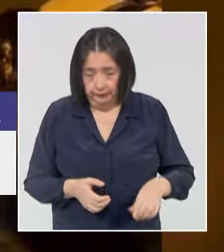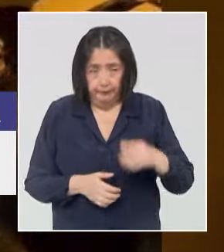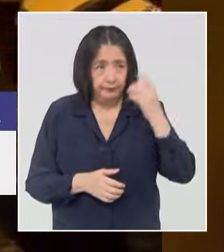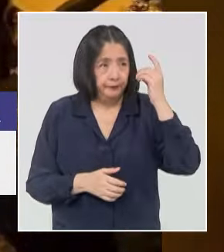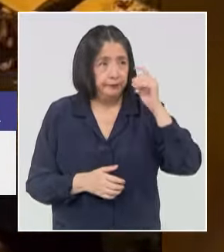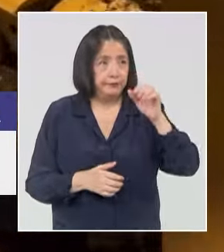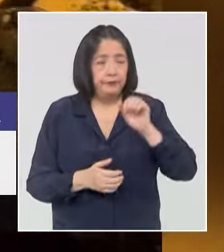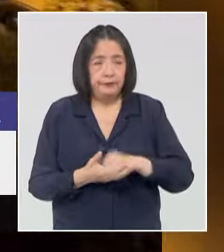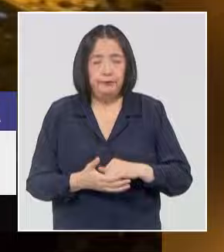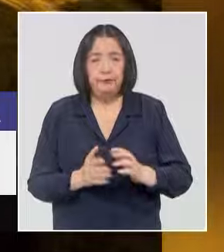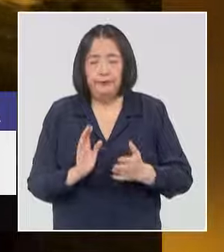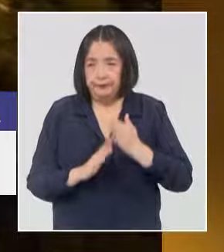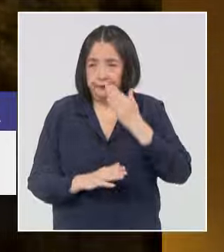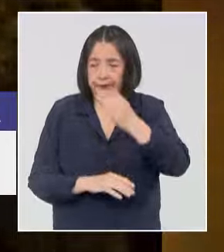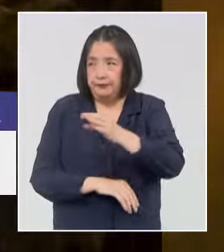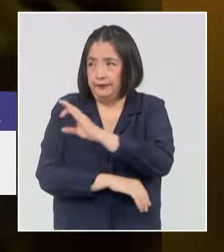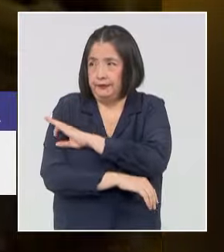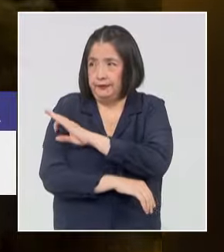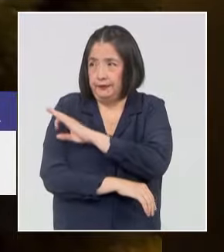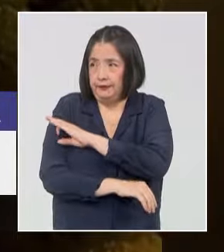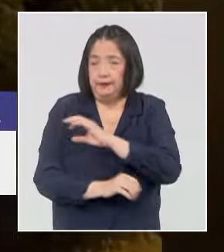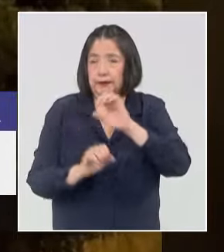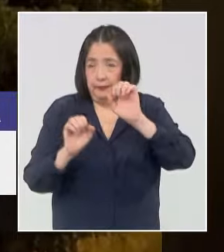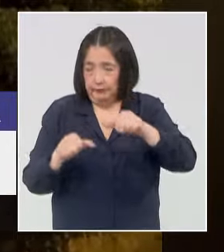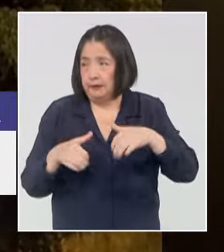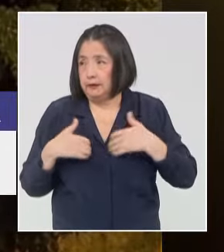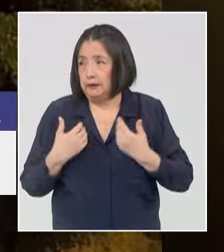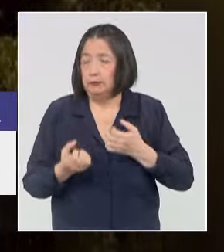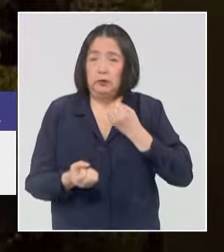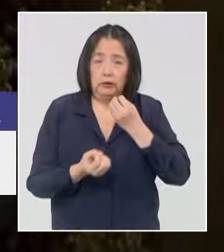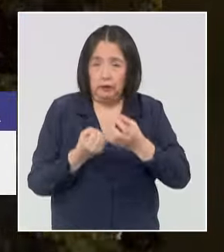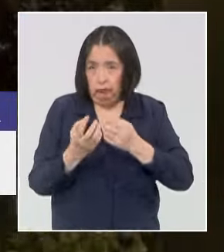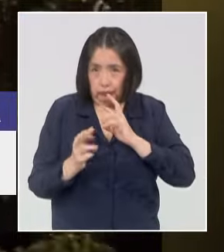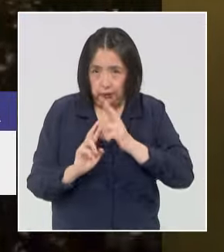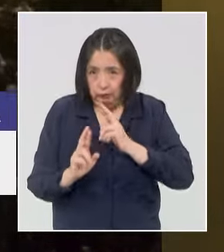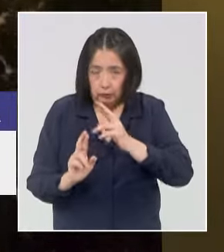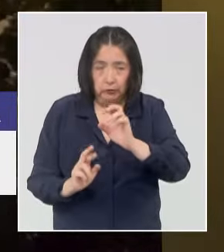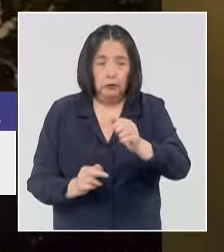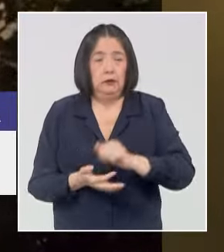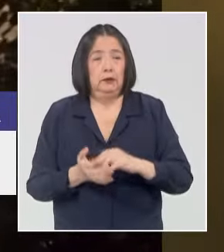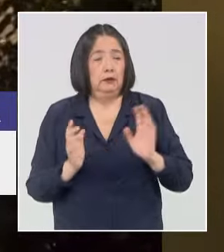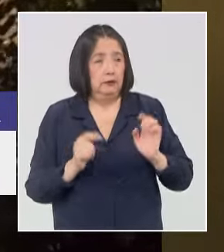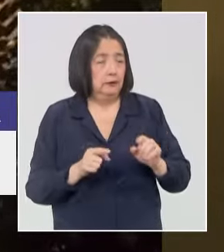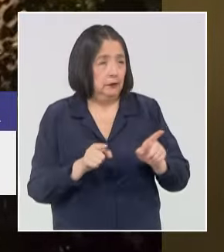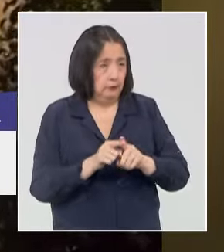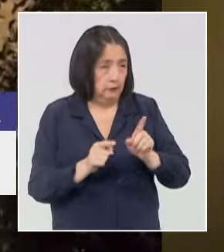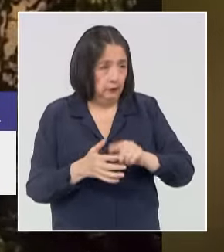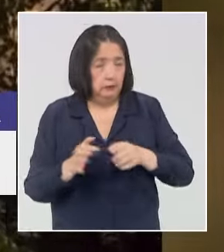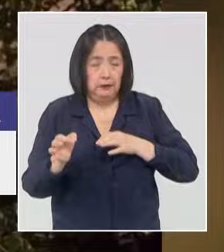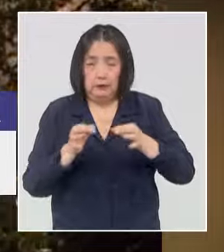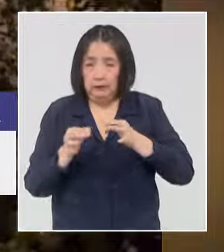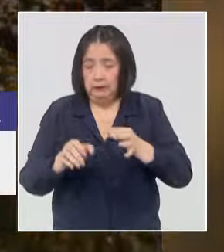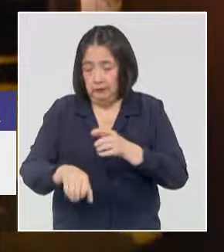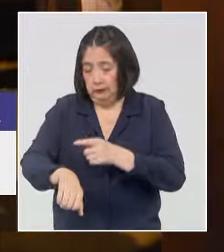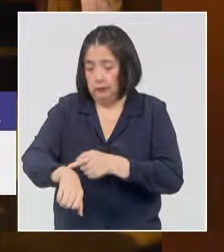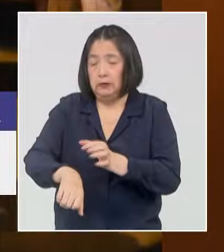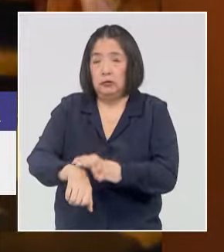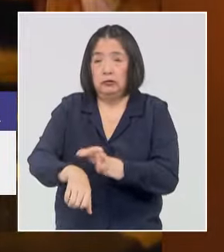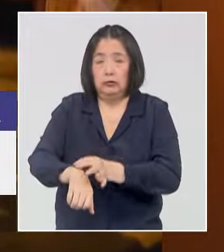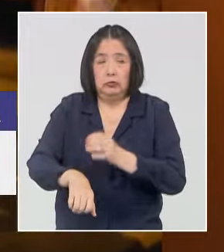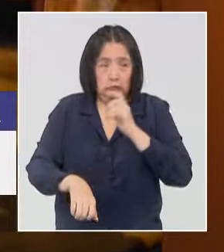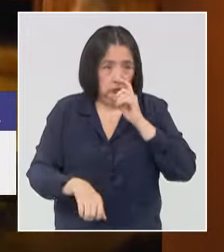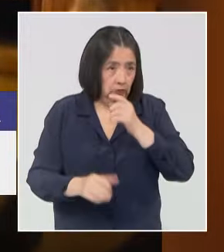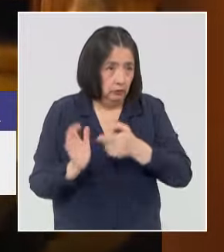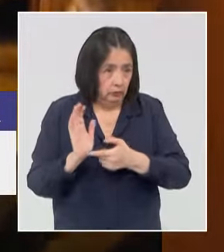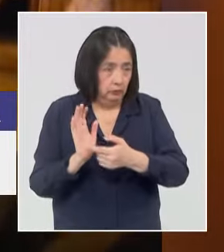Dina Boluarte, iría a la Fiscalía para poder brindar las declaraciones y así también exponer los relojes Rolex,